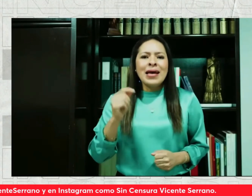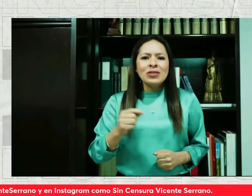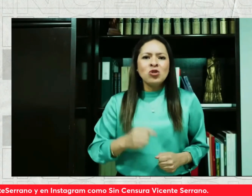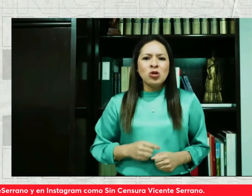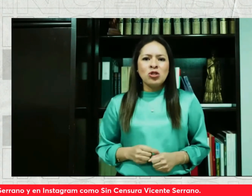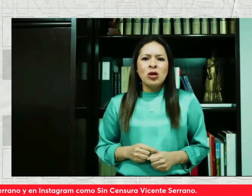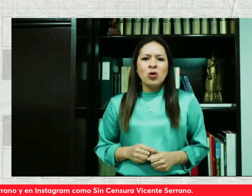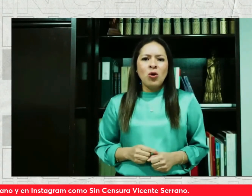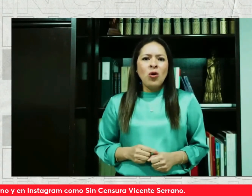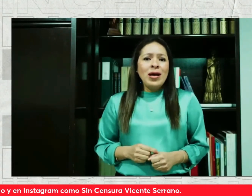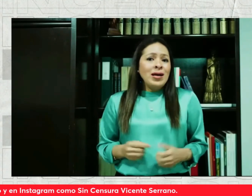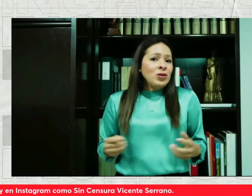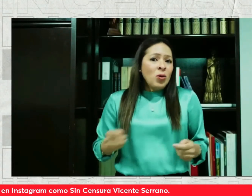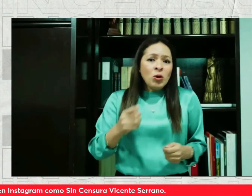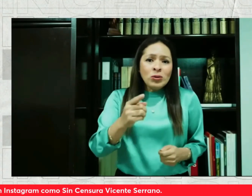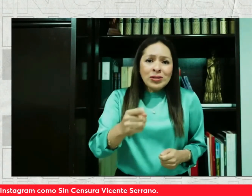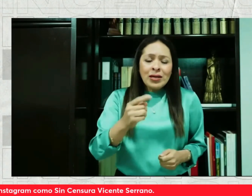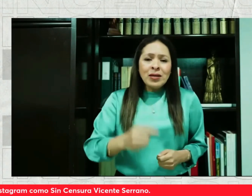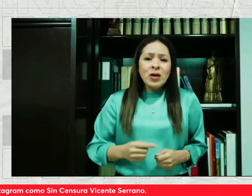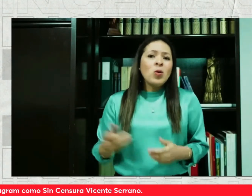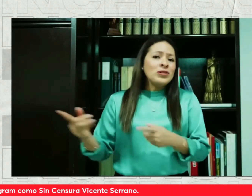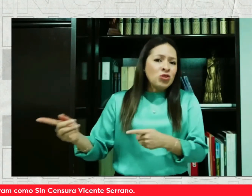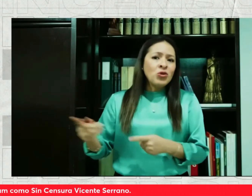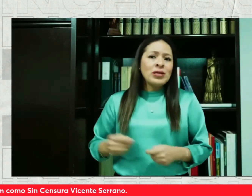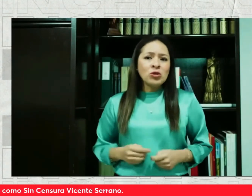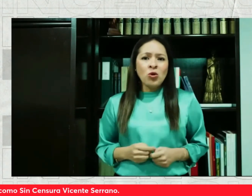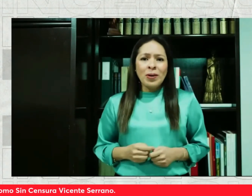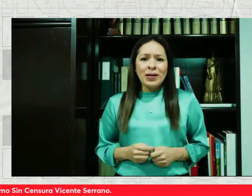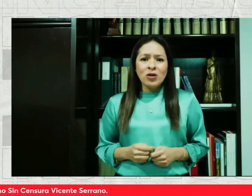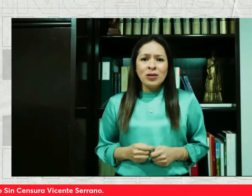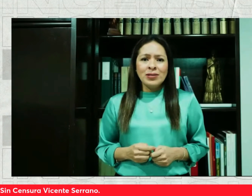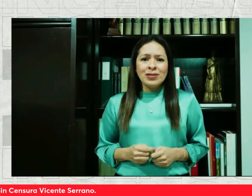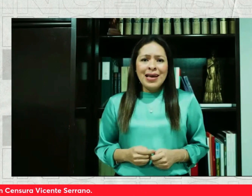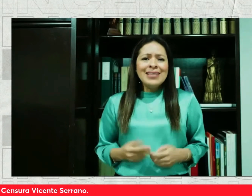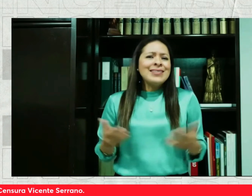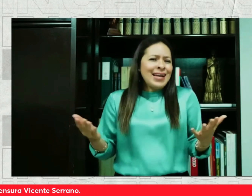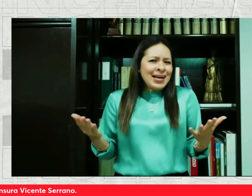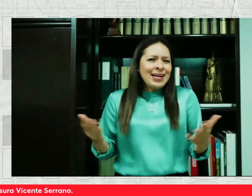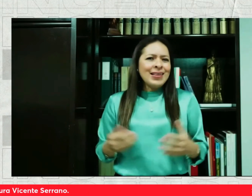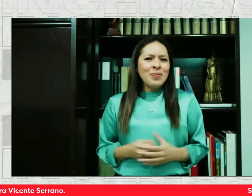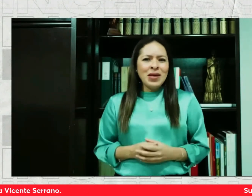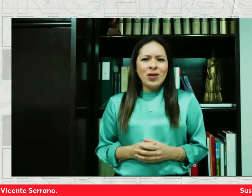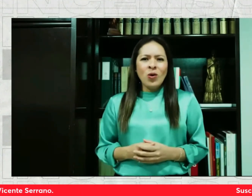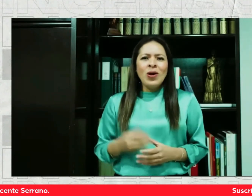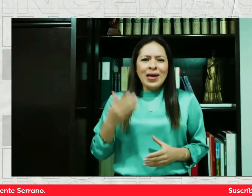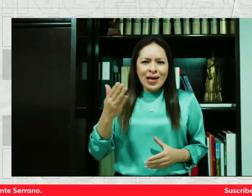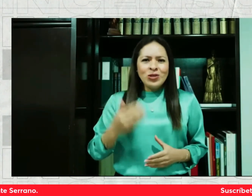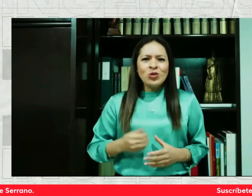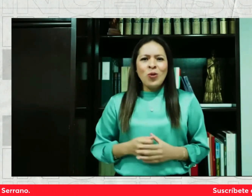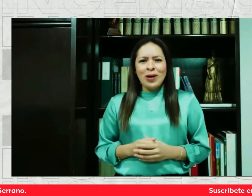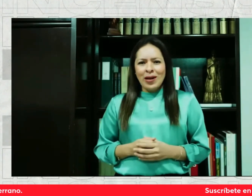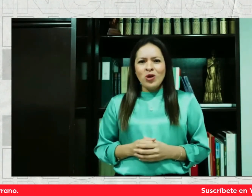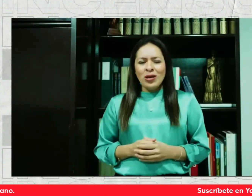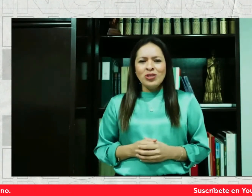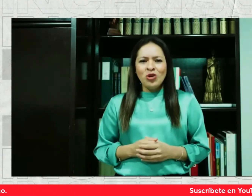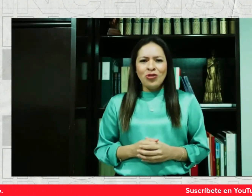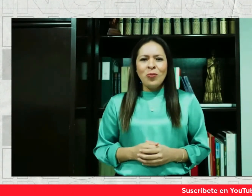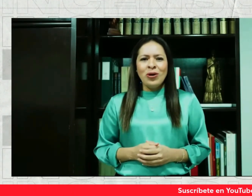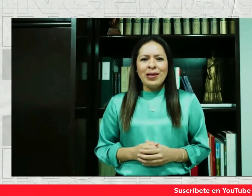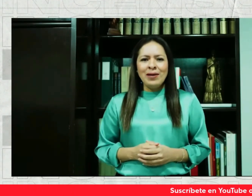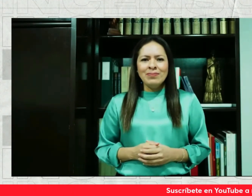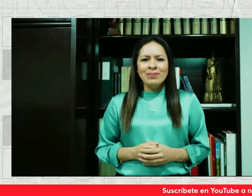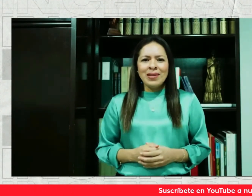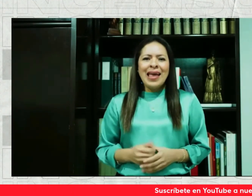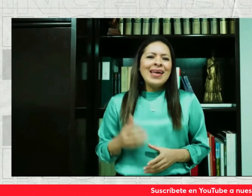desgraciadamente esto no se logró y no veo que usted cuestione a esos gobernadores. ¿Será que le da miedo que esos gobernadores son de